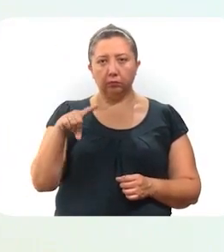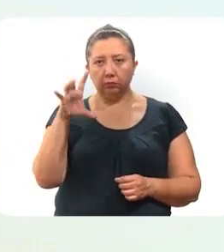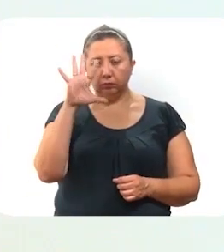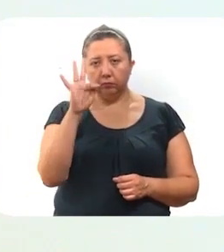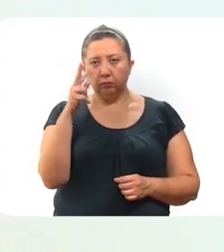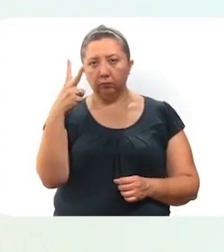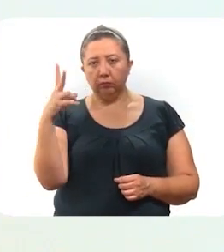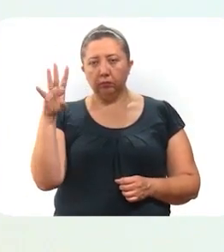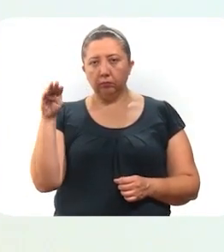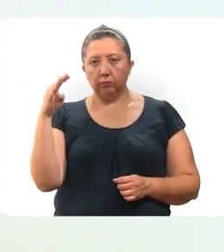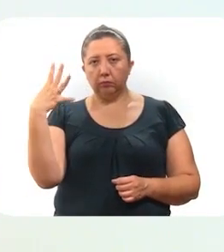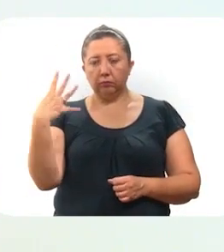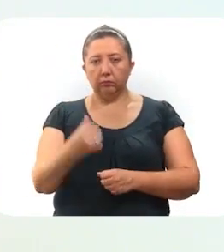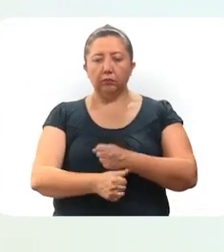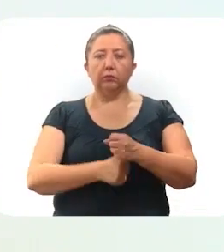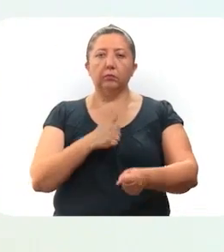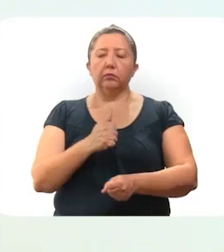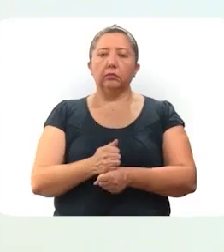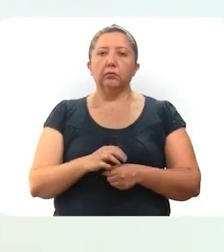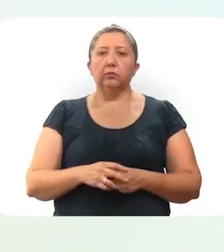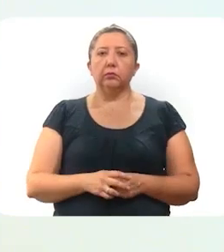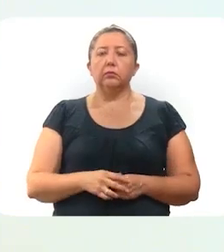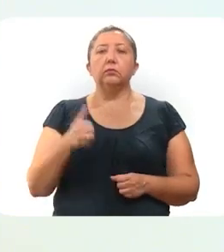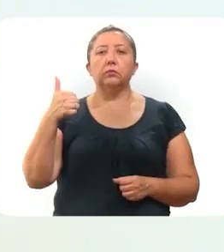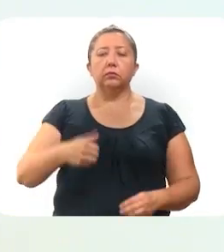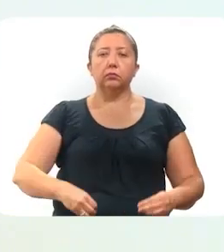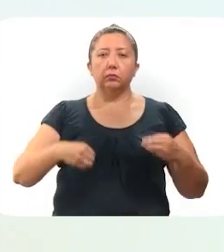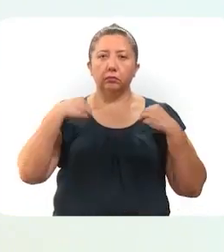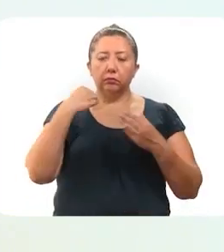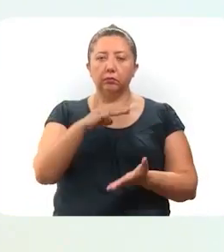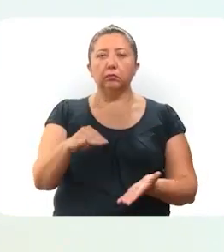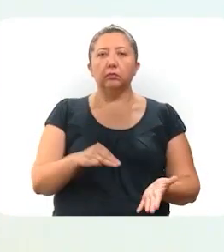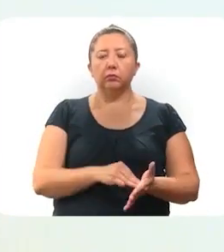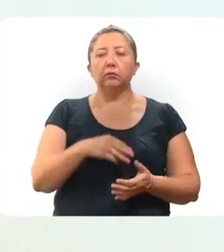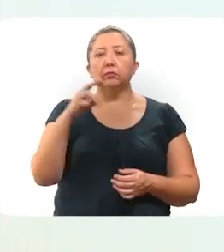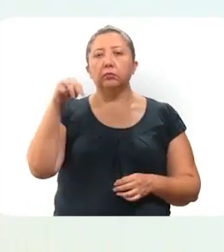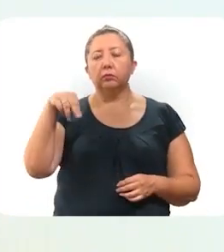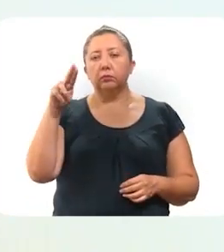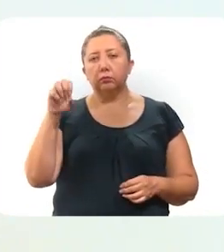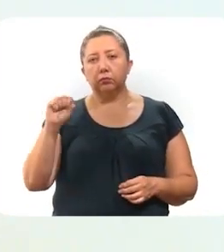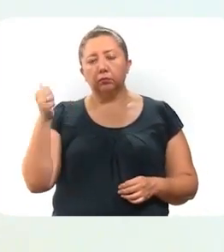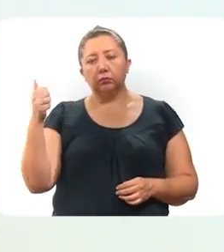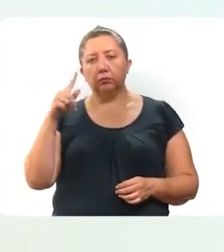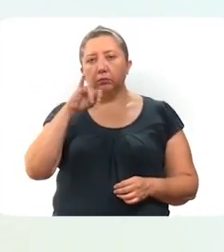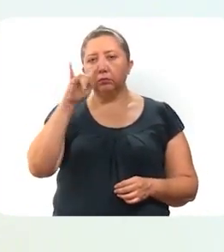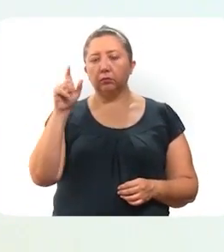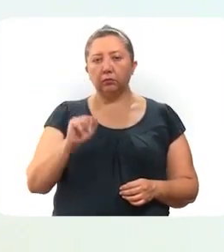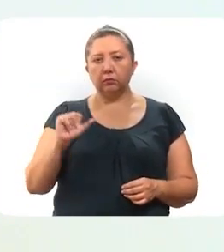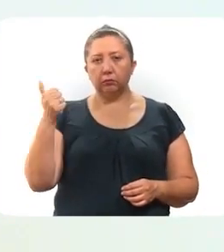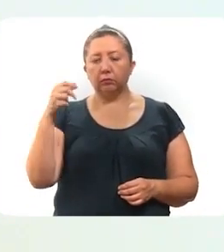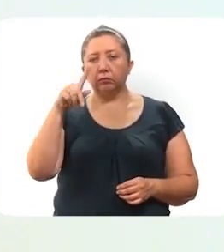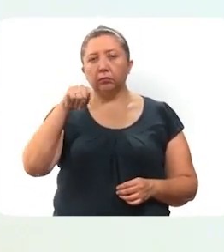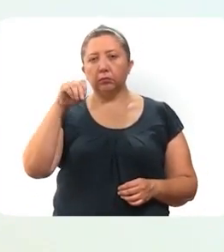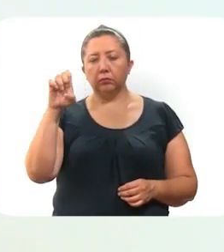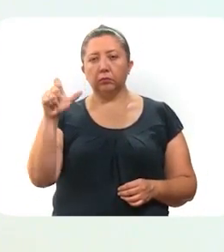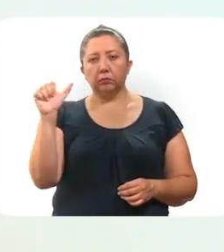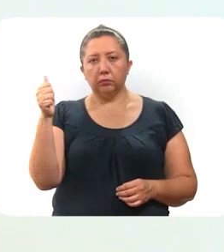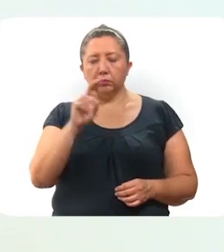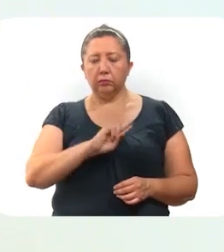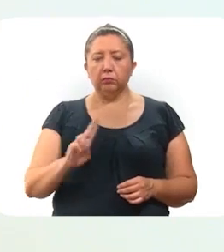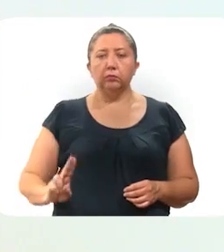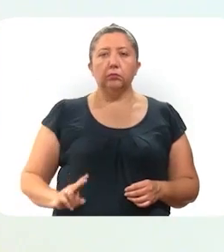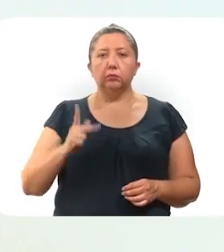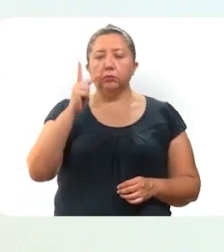de 42 a 94 años. 6 residían en Mérida, 1 en Muna, 1 en Tizimín, 1 en Motul, 1 en Humán y